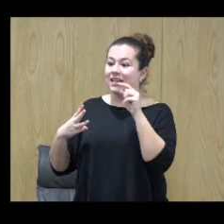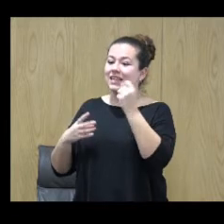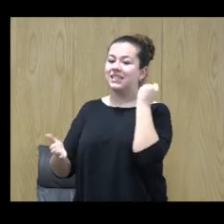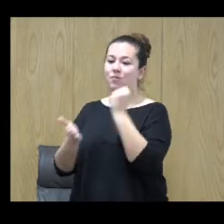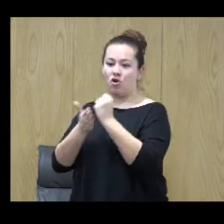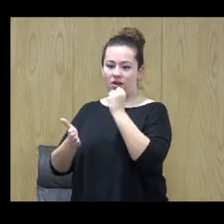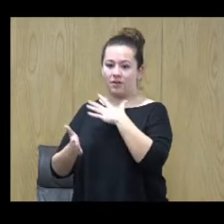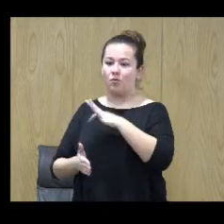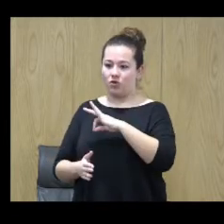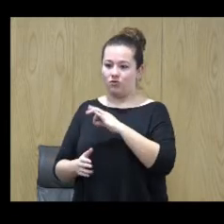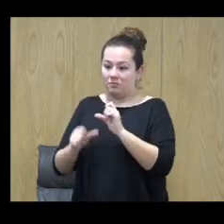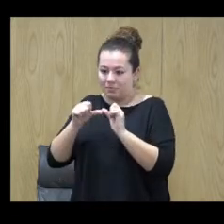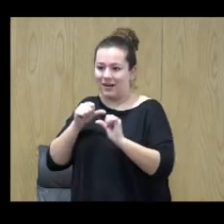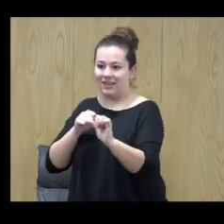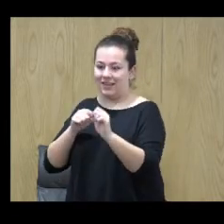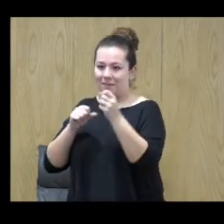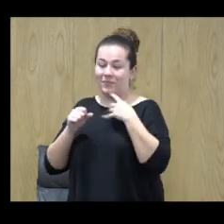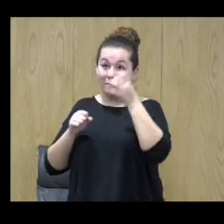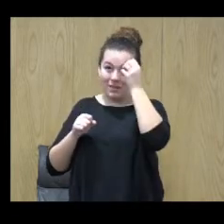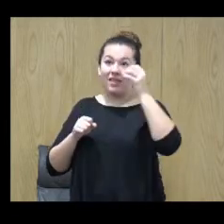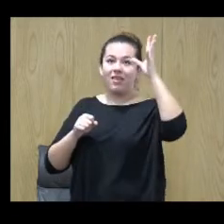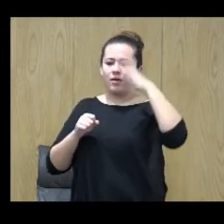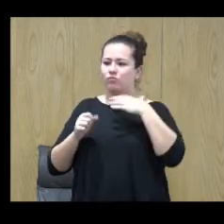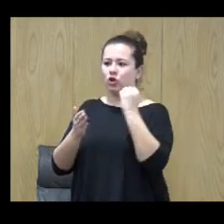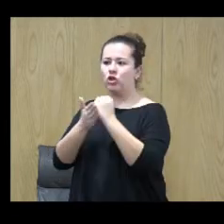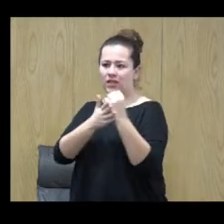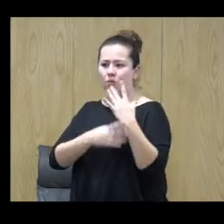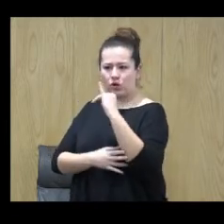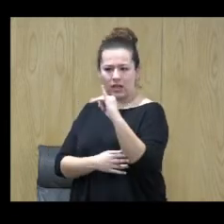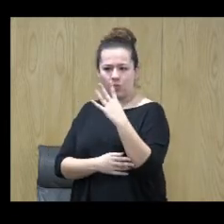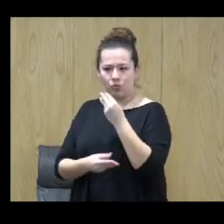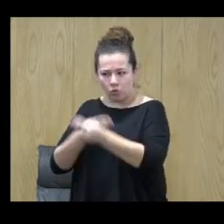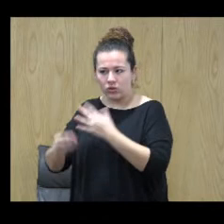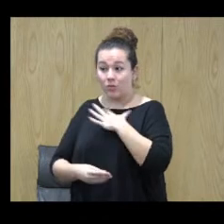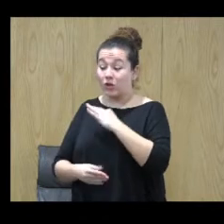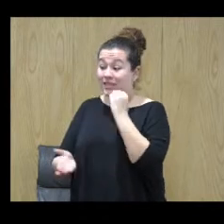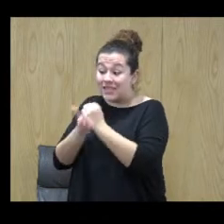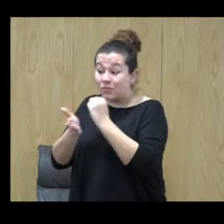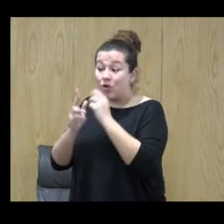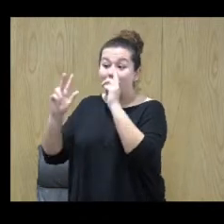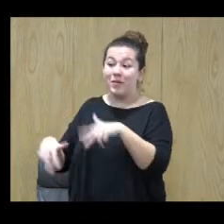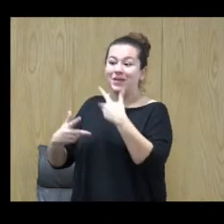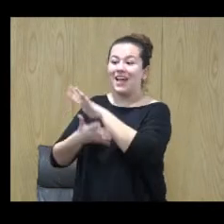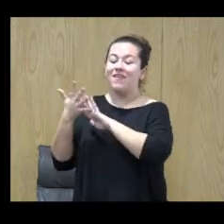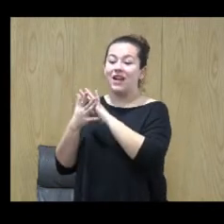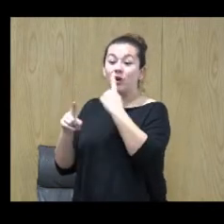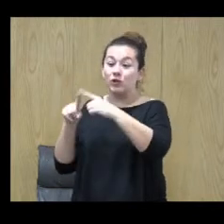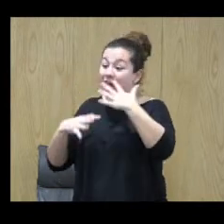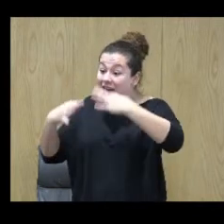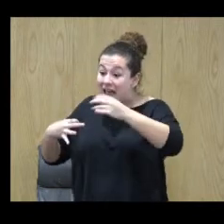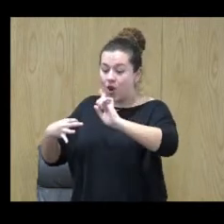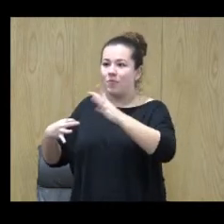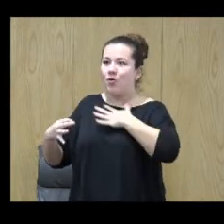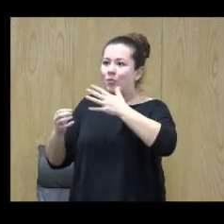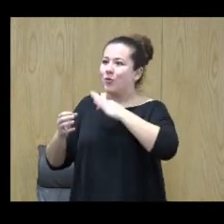que yo puedo generar a partir de ahí. Yo utilizo muchos símbolos y de esos símbolos me permiten hablar de cosas que no son reales, que incluso pueden